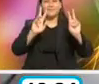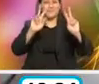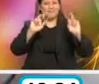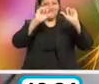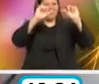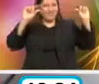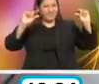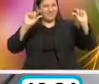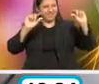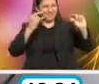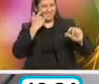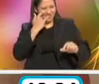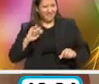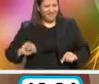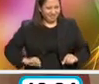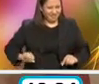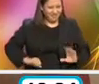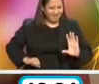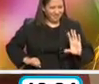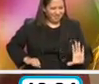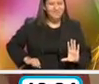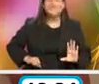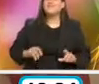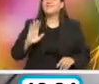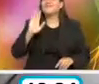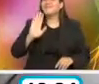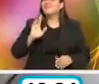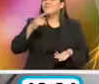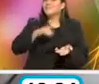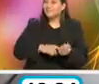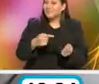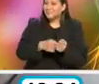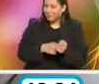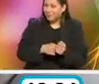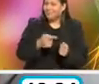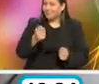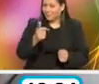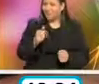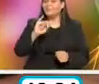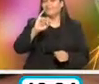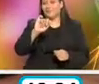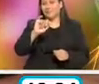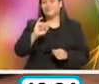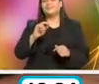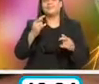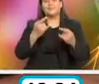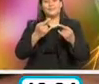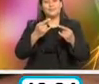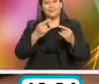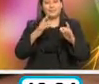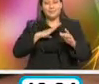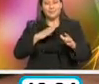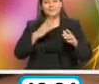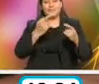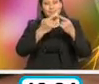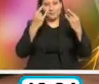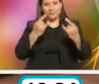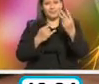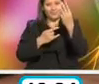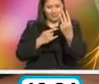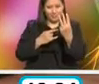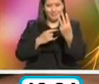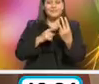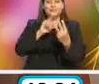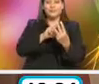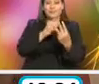también suena interesante, ¿no? Hay algo que por ahí se esconde. Hay, cuenta la historia, cuenta varias historias, cuenta tres historias, ¿no?